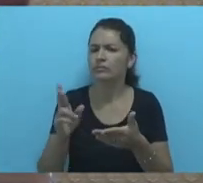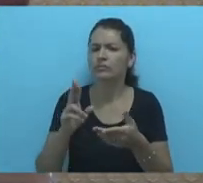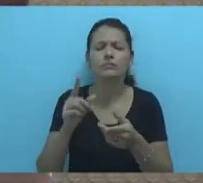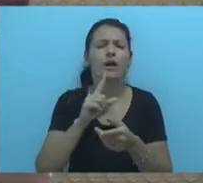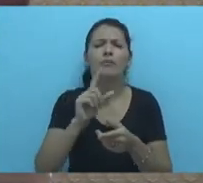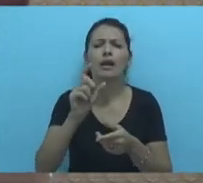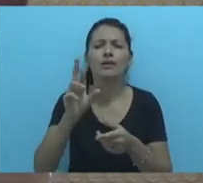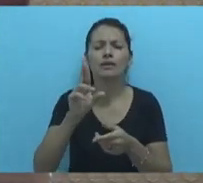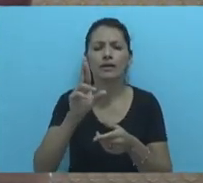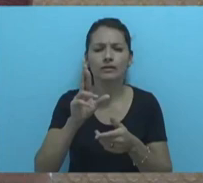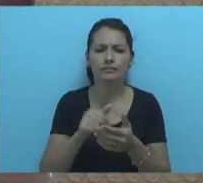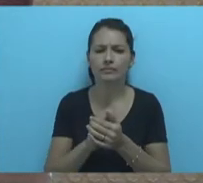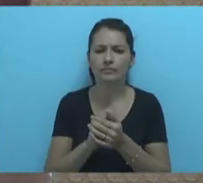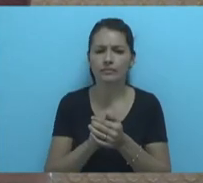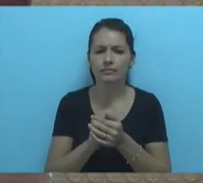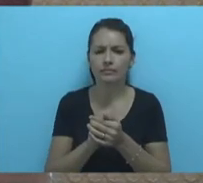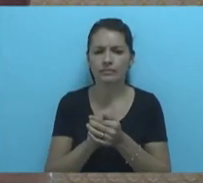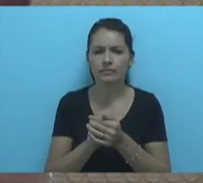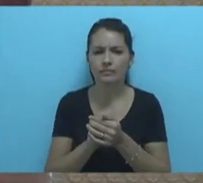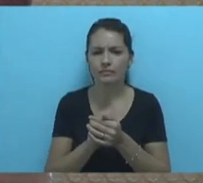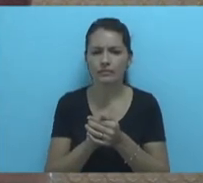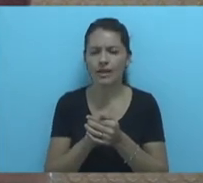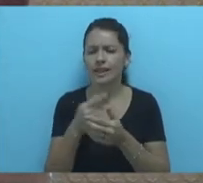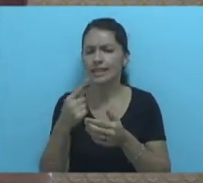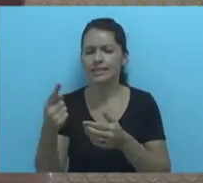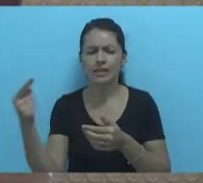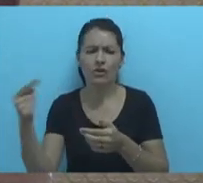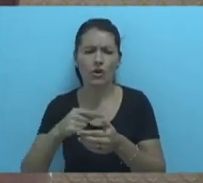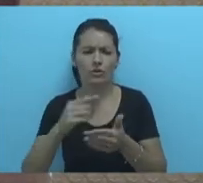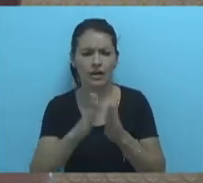ser repugnante el hecho para declararlo inconstitucional.